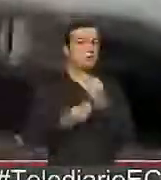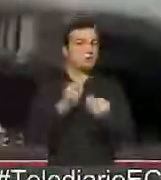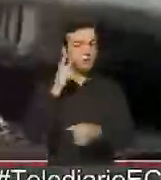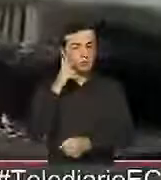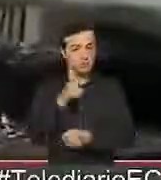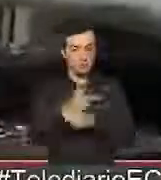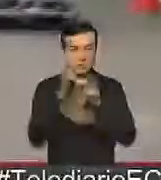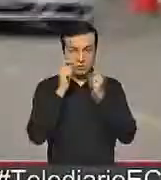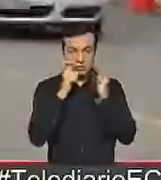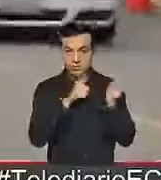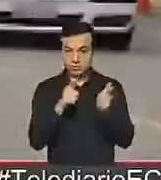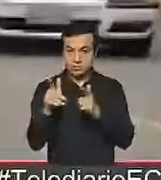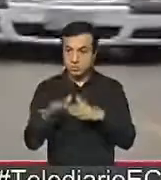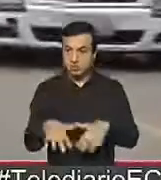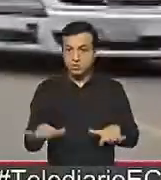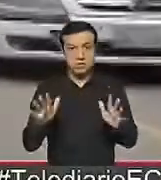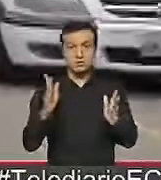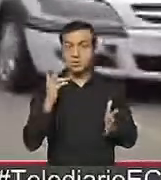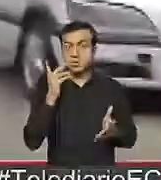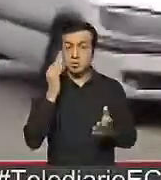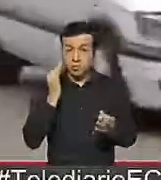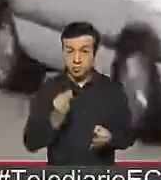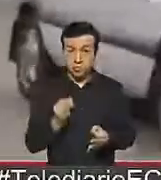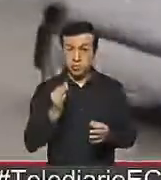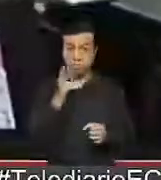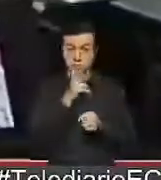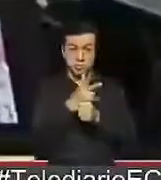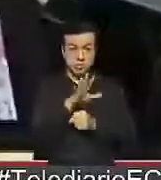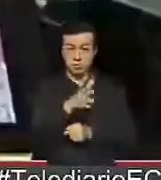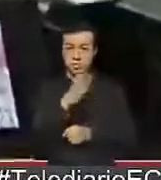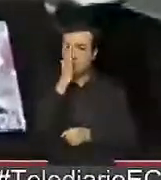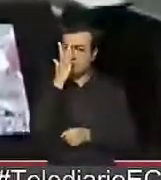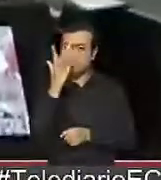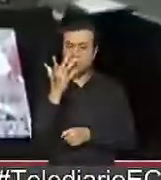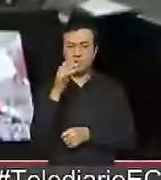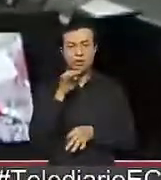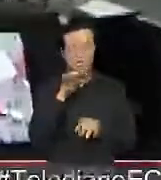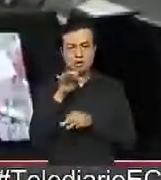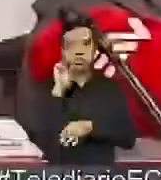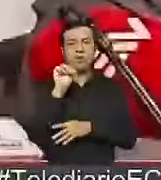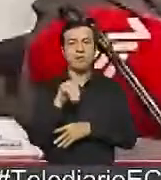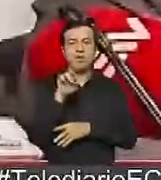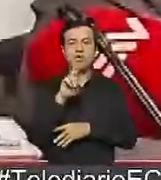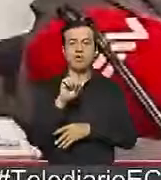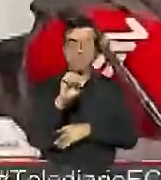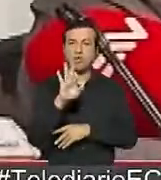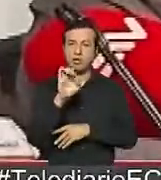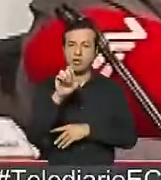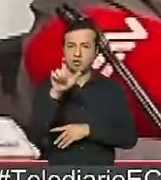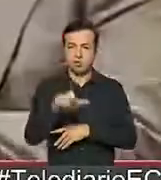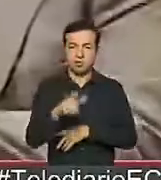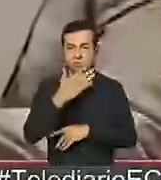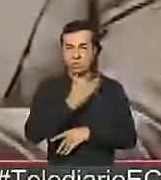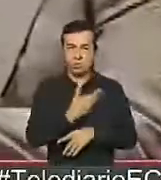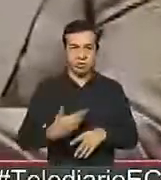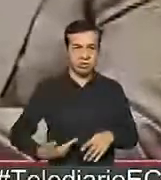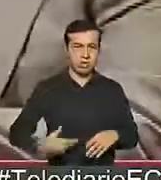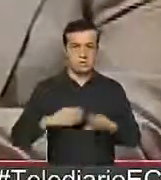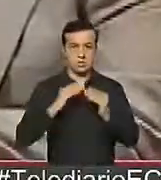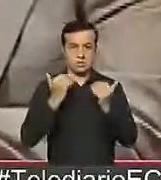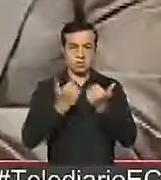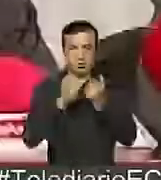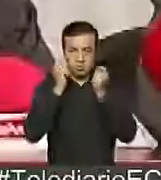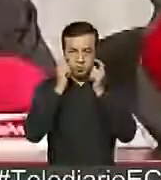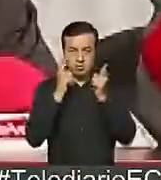cámaras de videovigilancia, pero no se concretó. El por qué lo explicó este martes Roberto Pasley, presidente de la Comisión